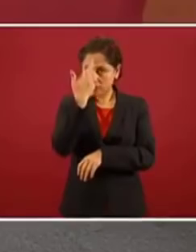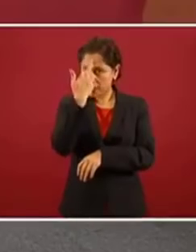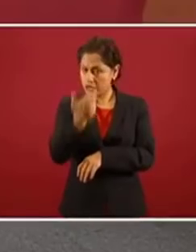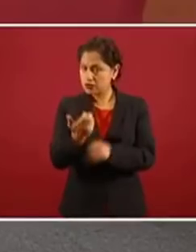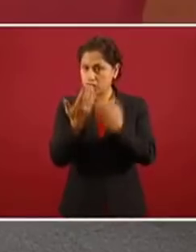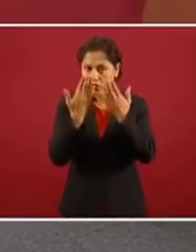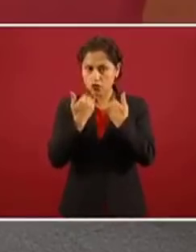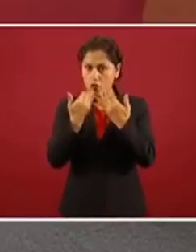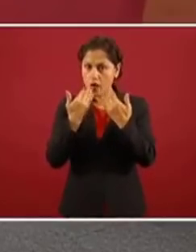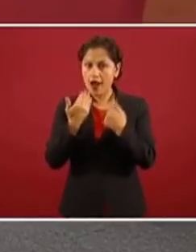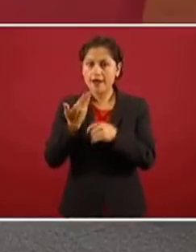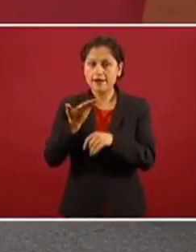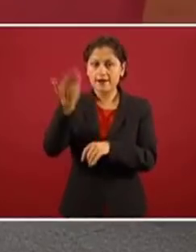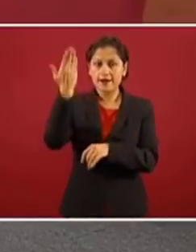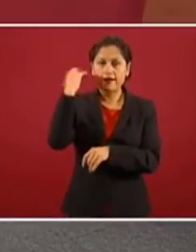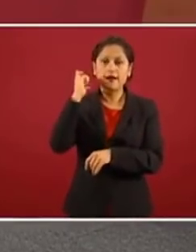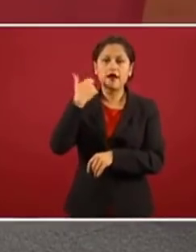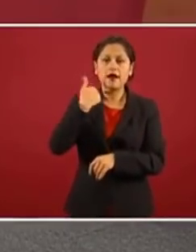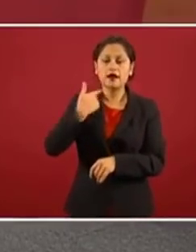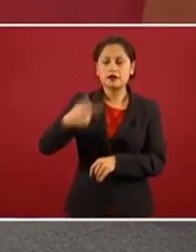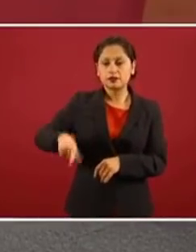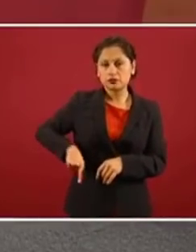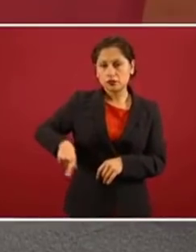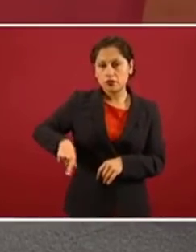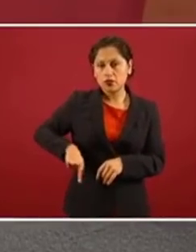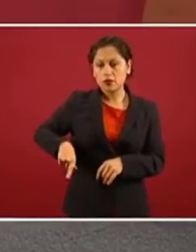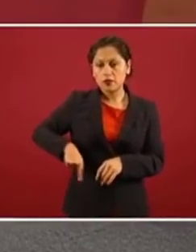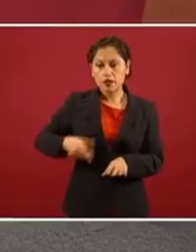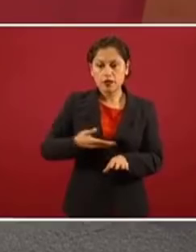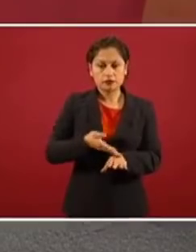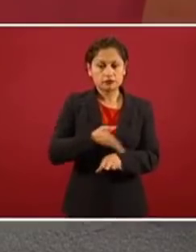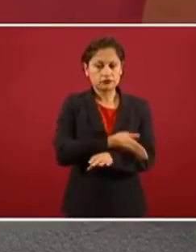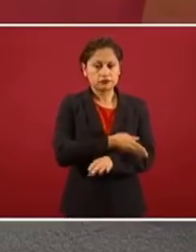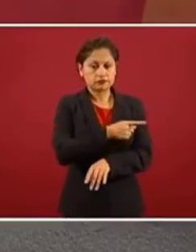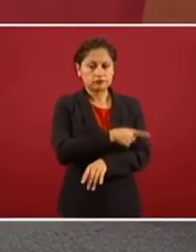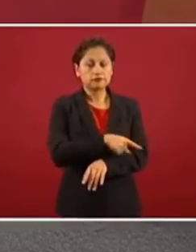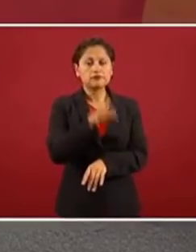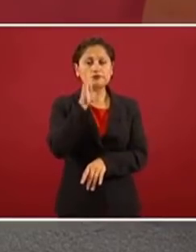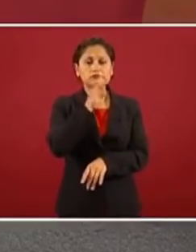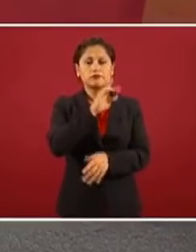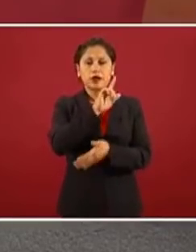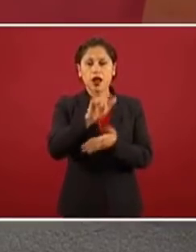durante el gobierno anterior por la mal llamada reforma educativa, todos